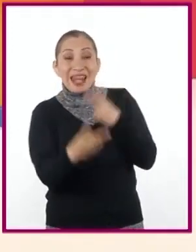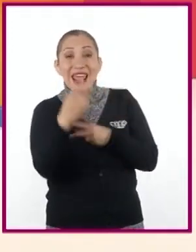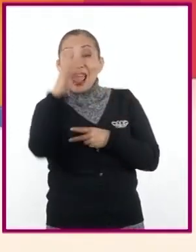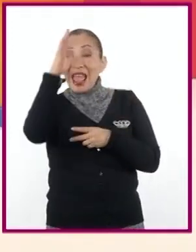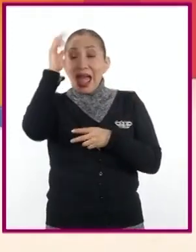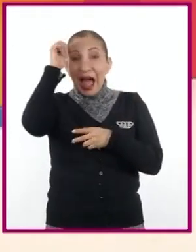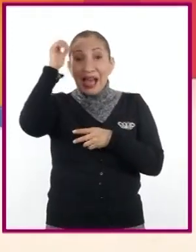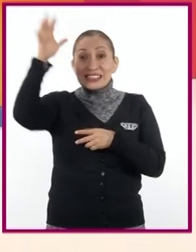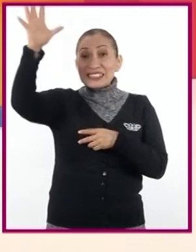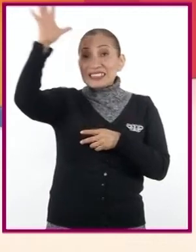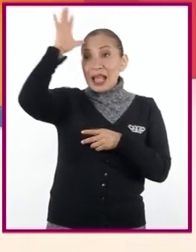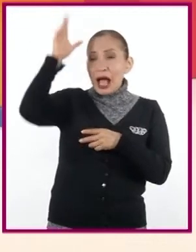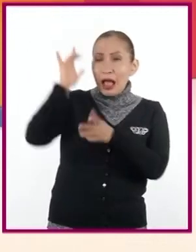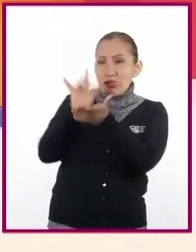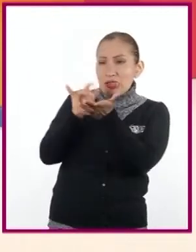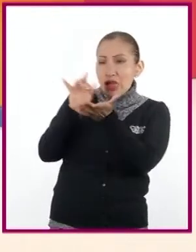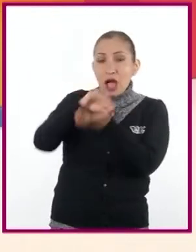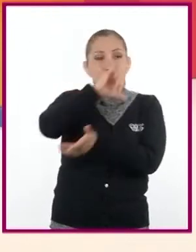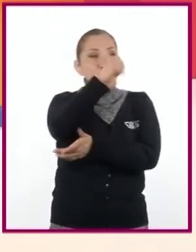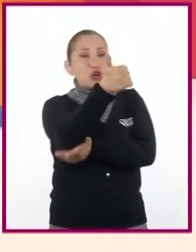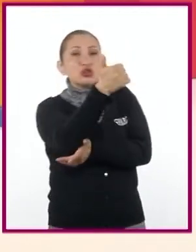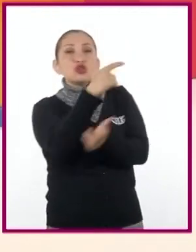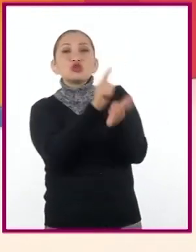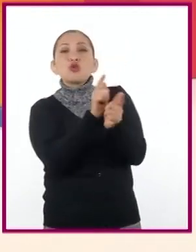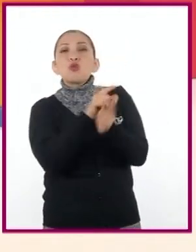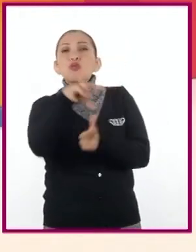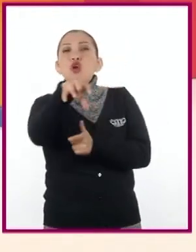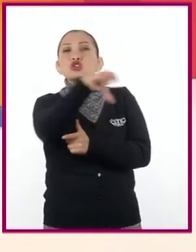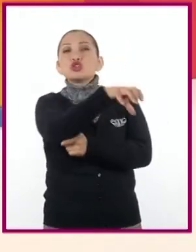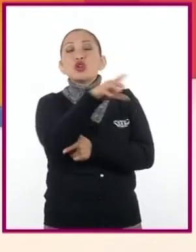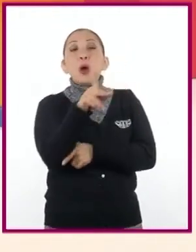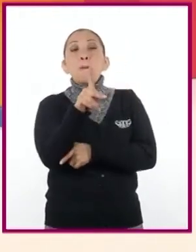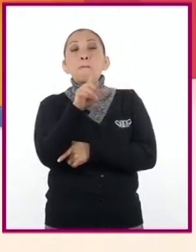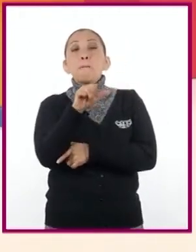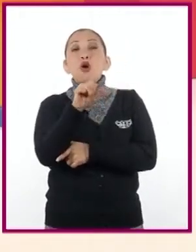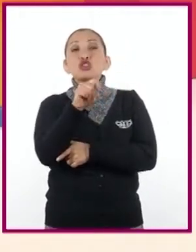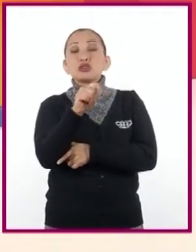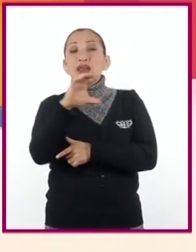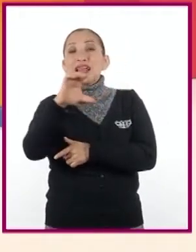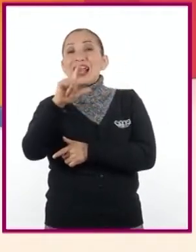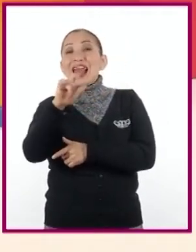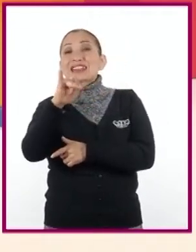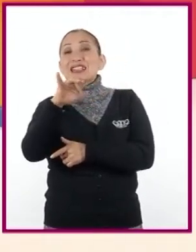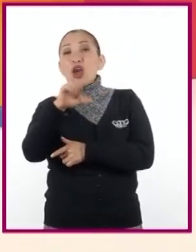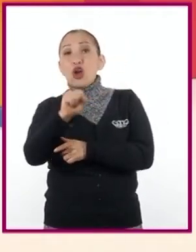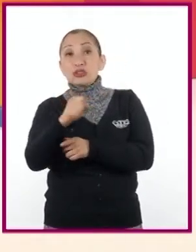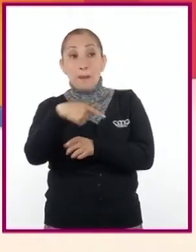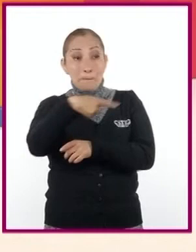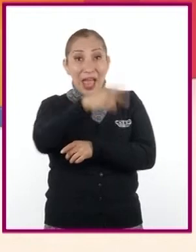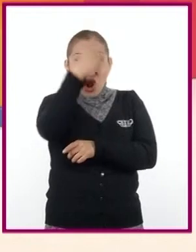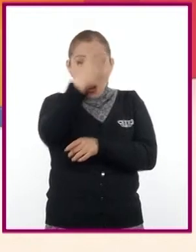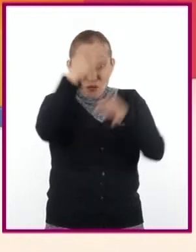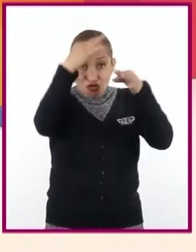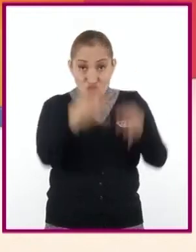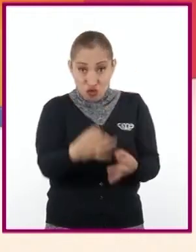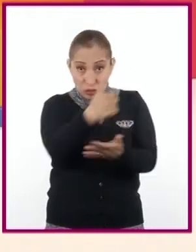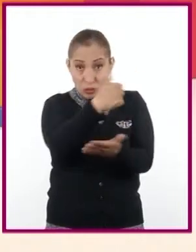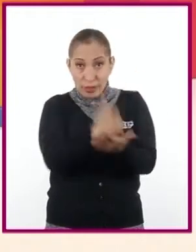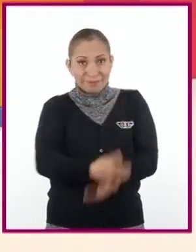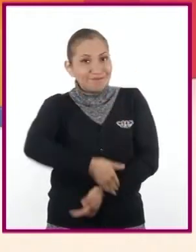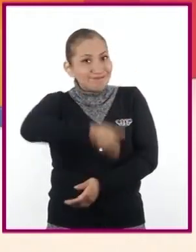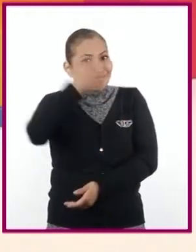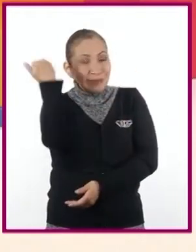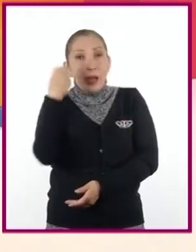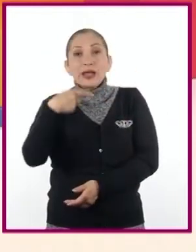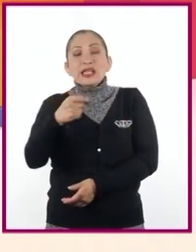aztecas y otras fuentes postclásicas, y por lo tanto ignoramos desde el nombre original de la ciudad